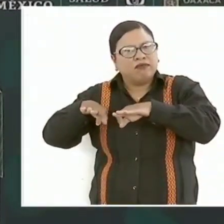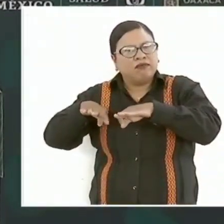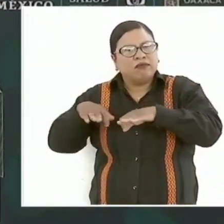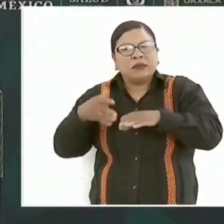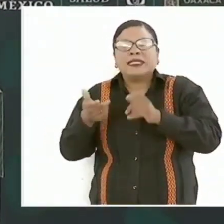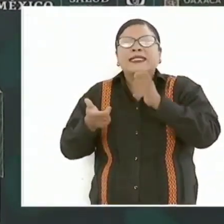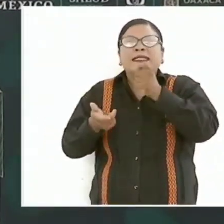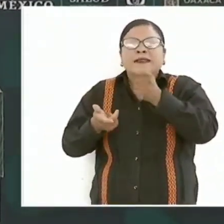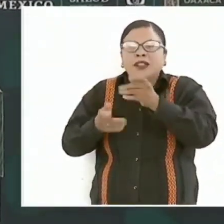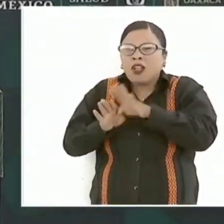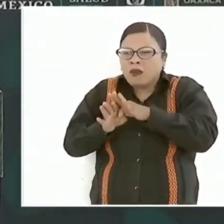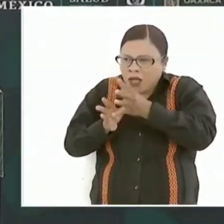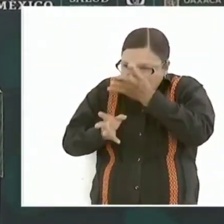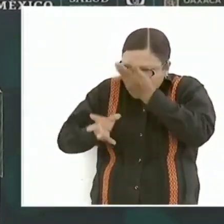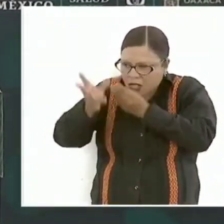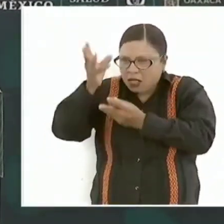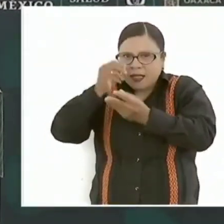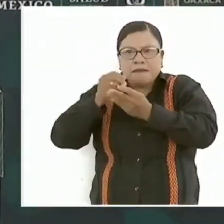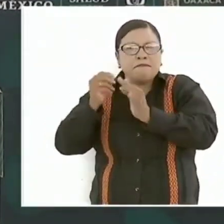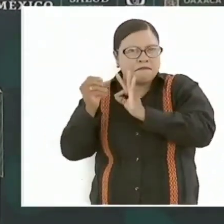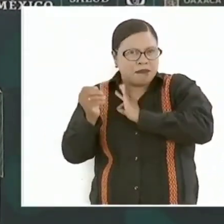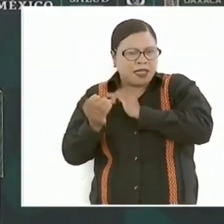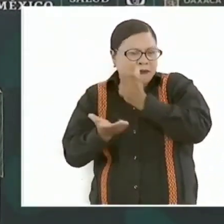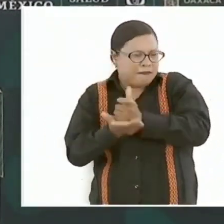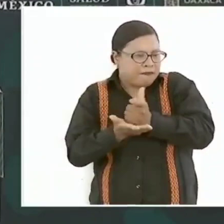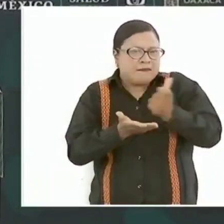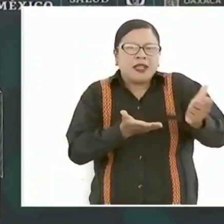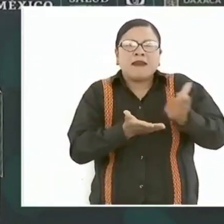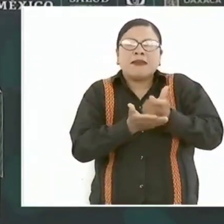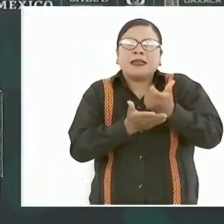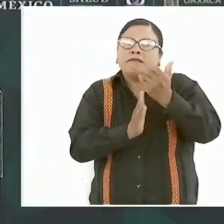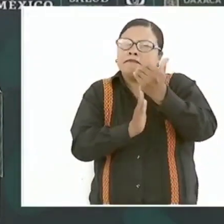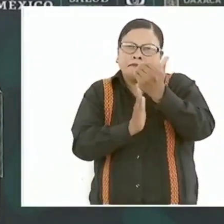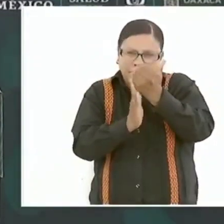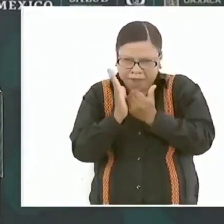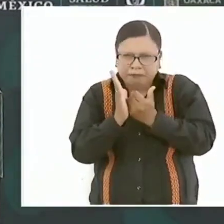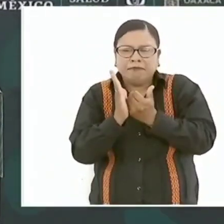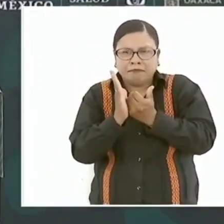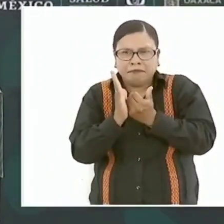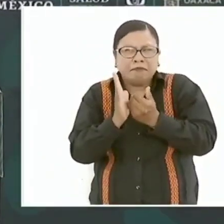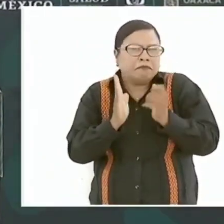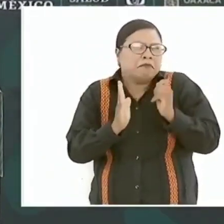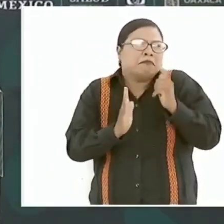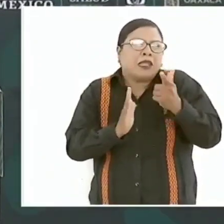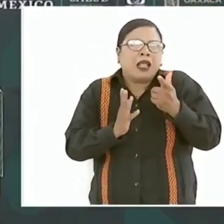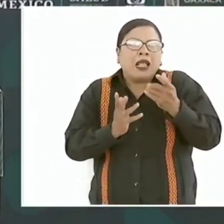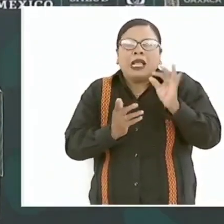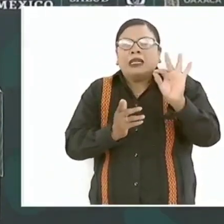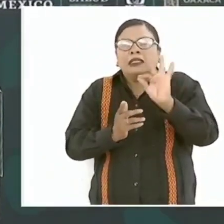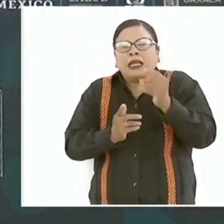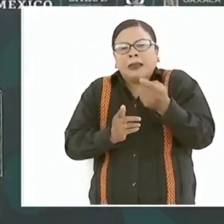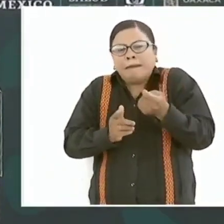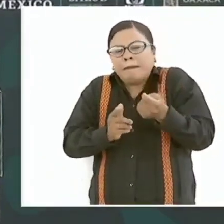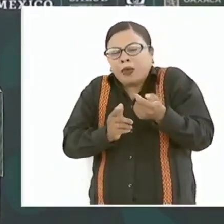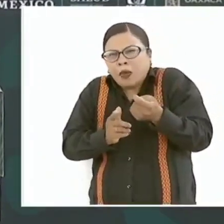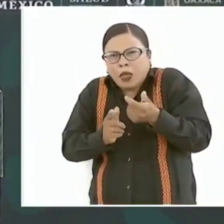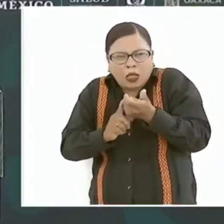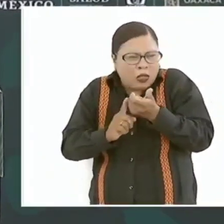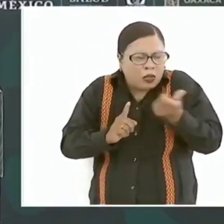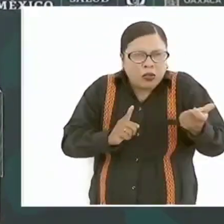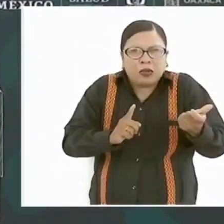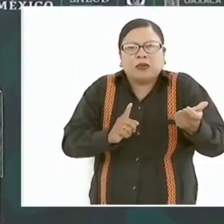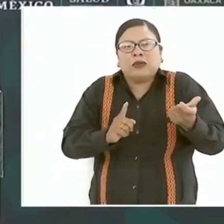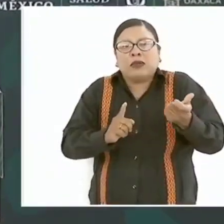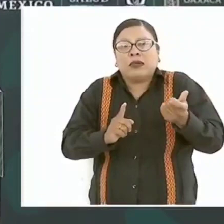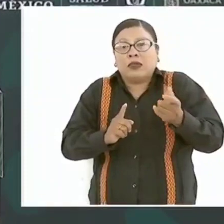como aprendiz y se le paga un salario mínimo, que ya no es poco, porque en